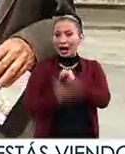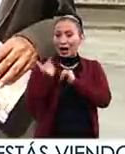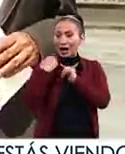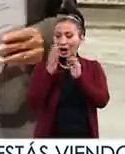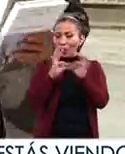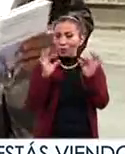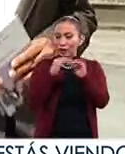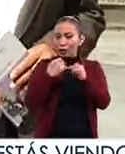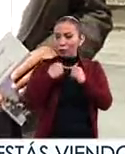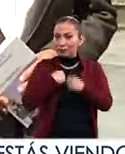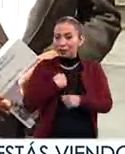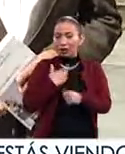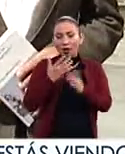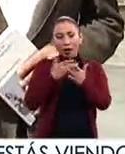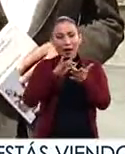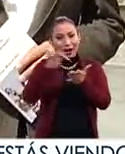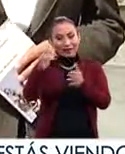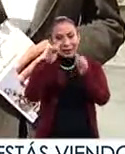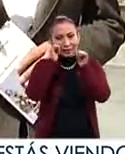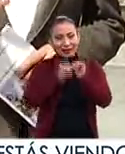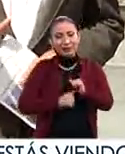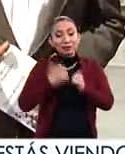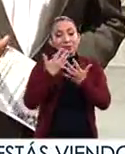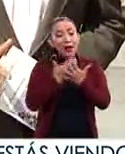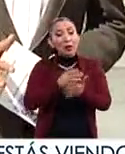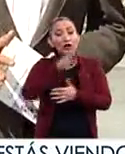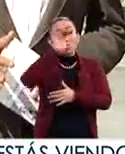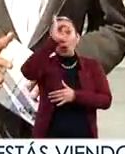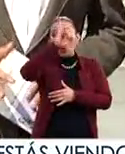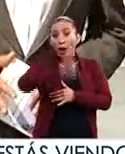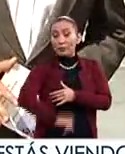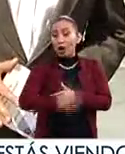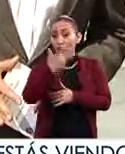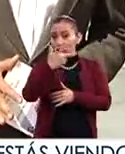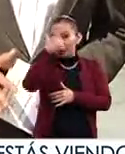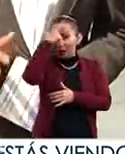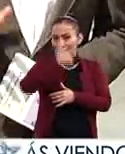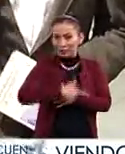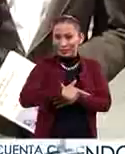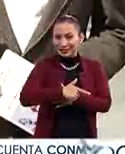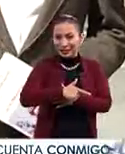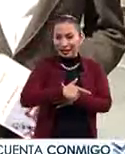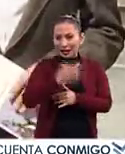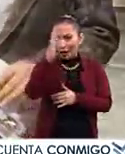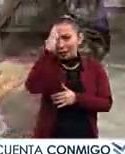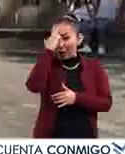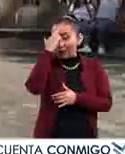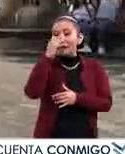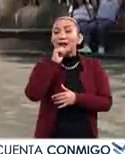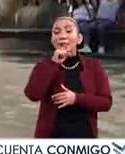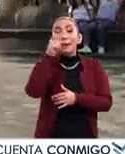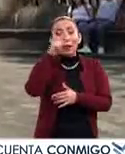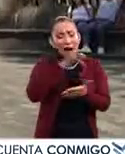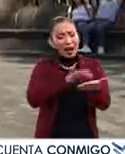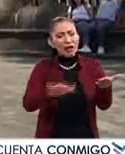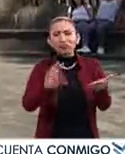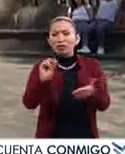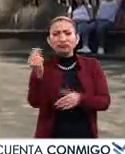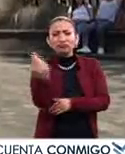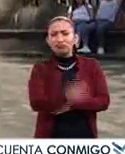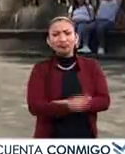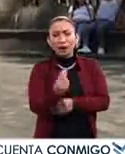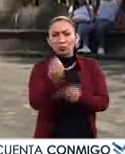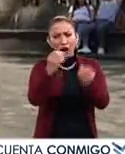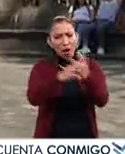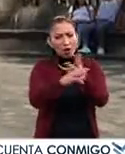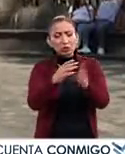Cuenta Conmigo, les agradecemos su atención y los esperamos todos los jueves a las 8 de la noche. Y recuerden también que para leer no se